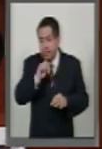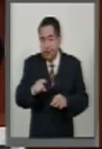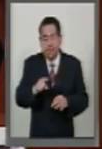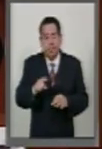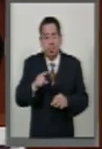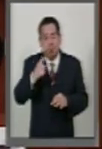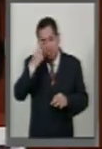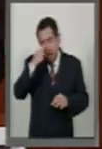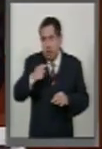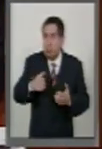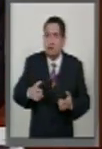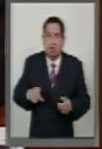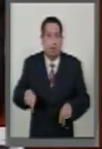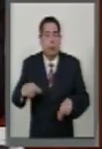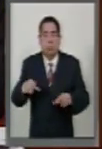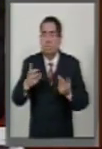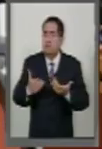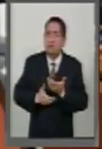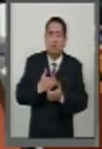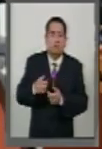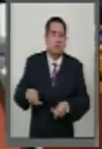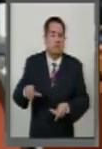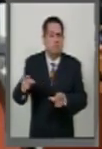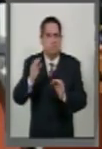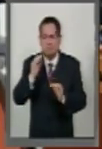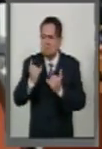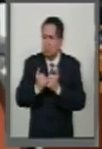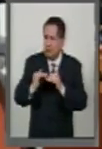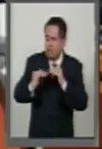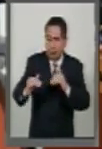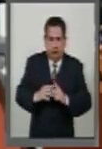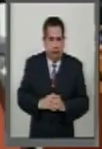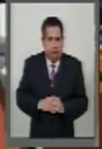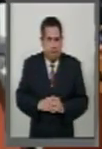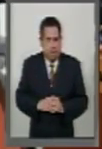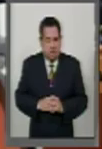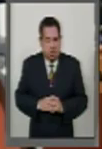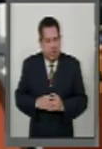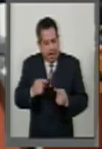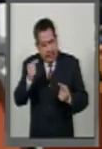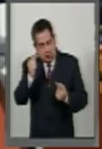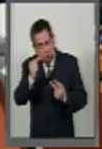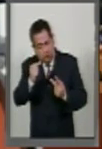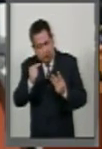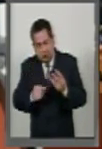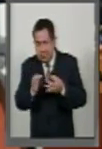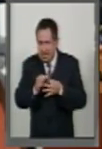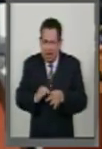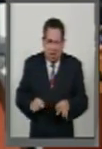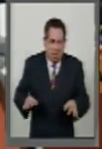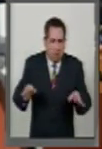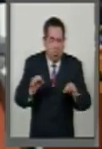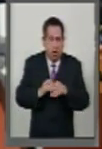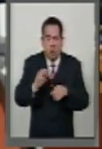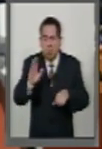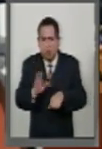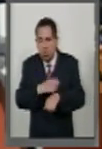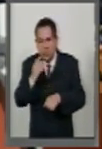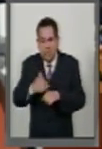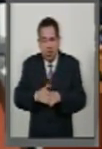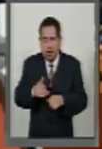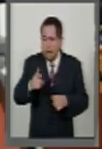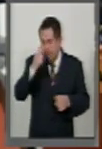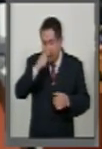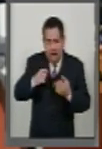la comercialización. Estas medidas son fundamentales porque se adhieren a las políticas de sustentabilidad